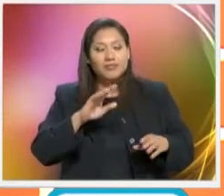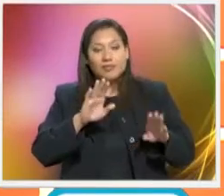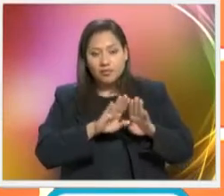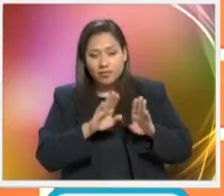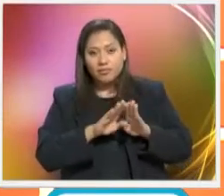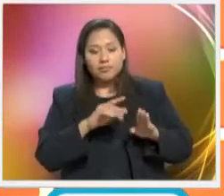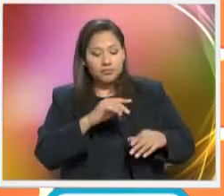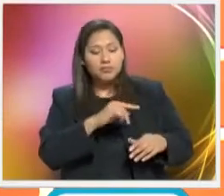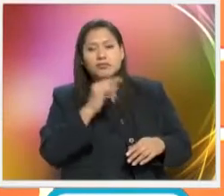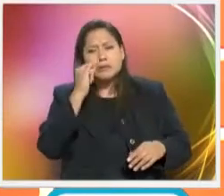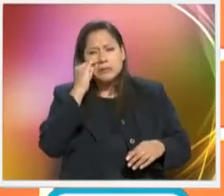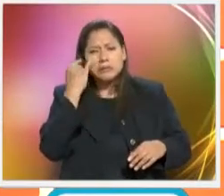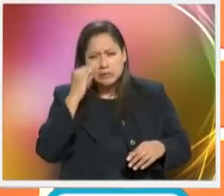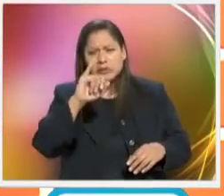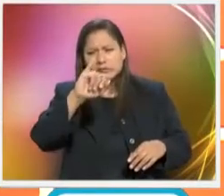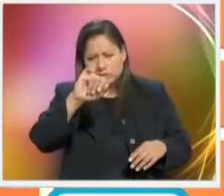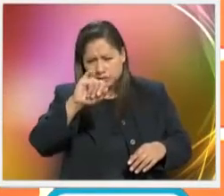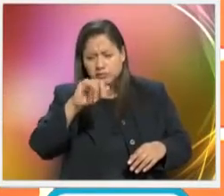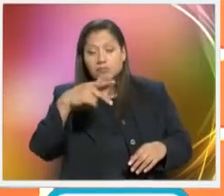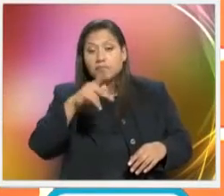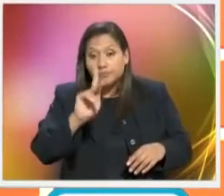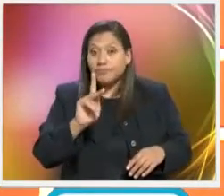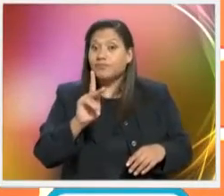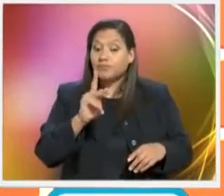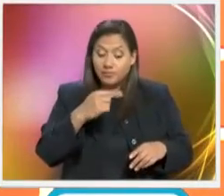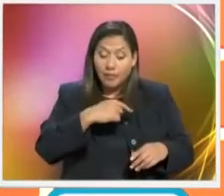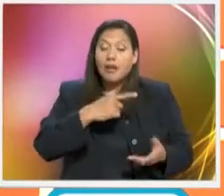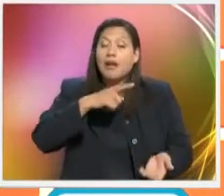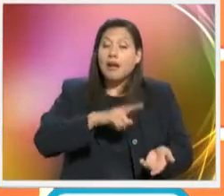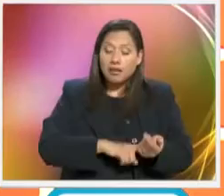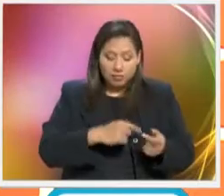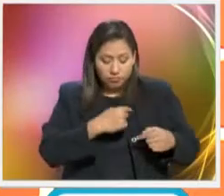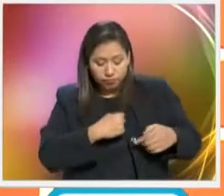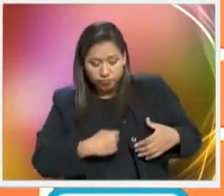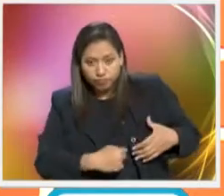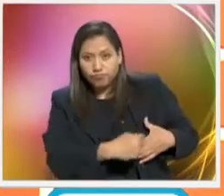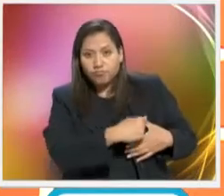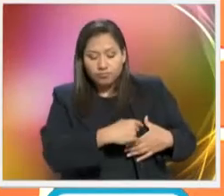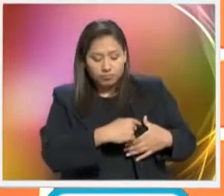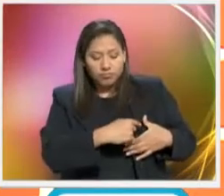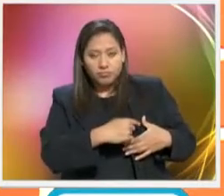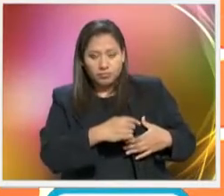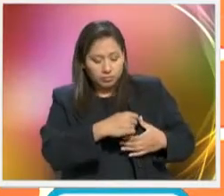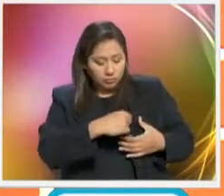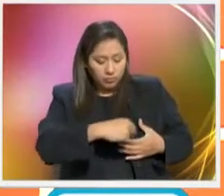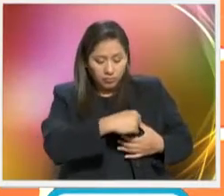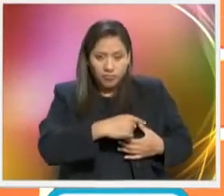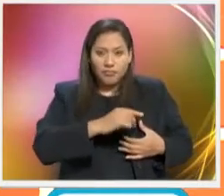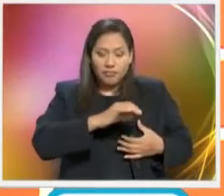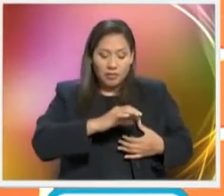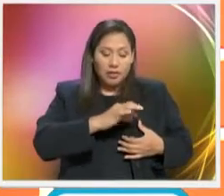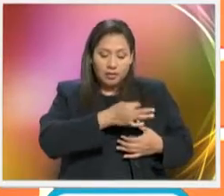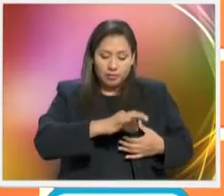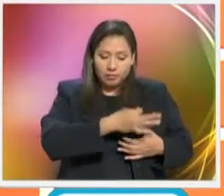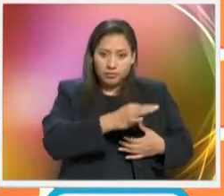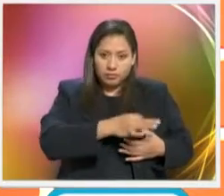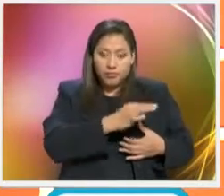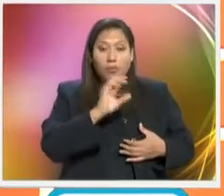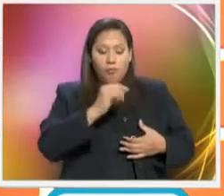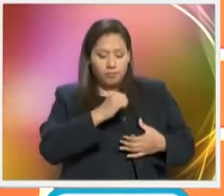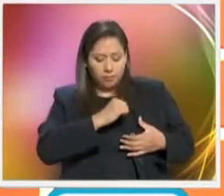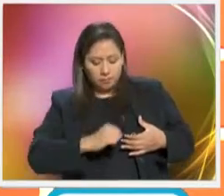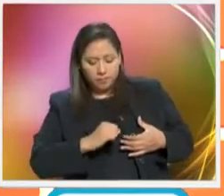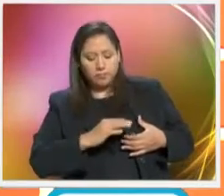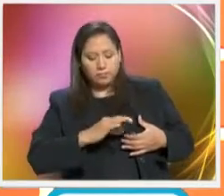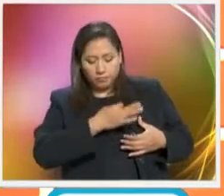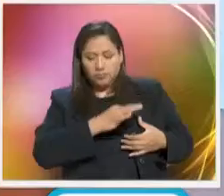de cicatrices mínimas, pero siempre hay alguna cicatriz alrededor de la areola, por ejemplo, y alguna cicatriz vertical,